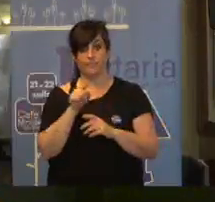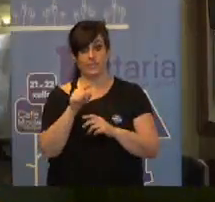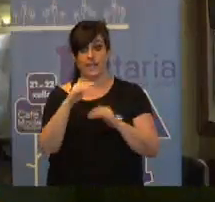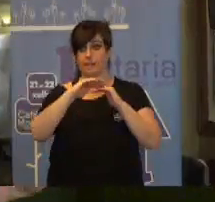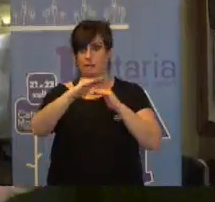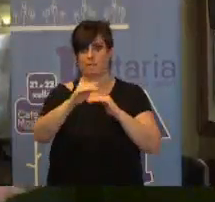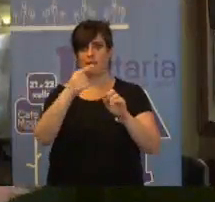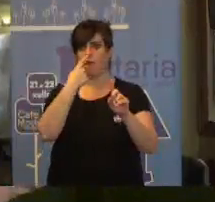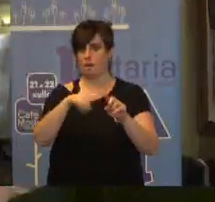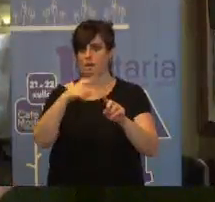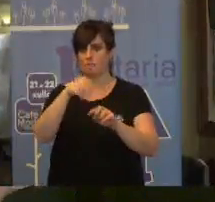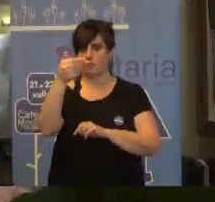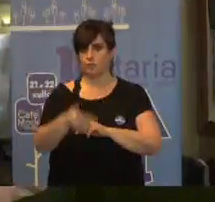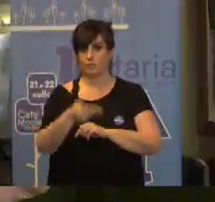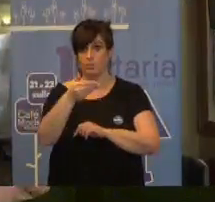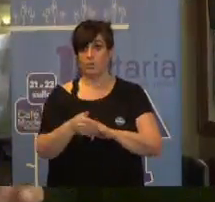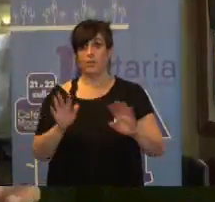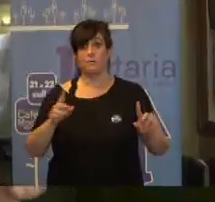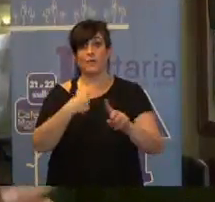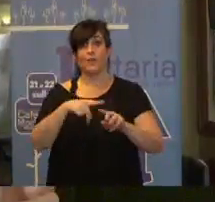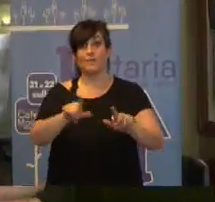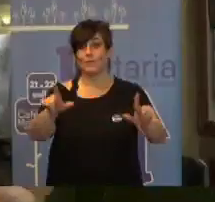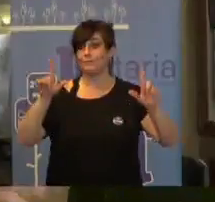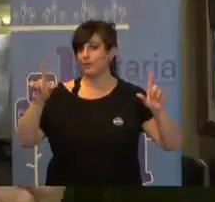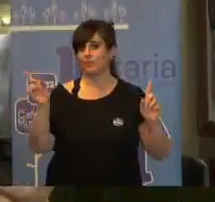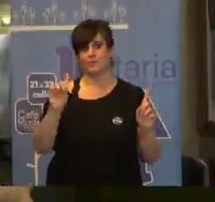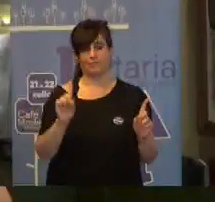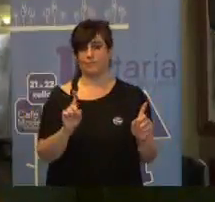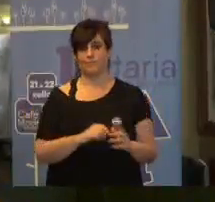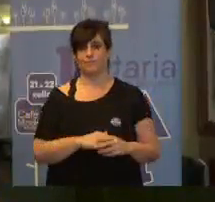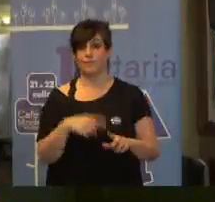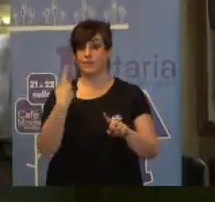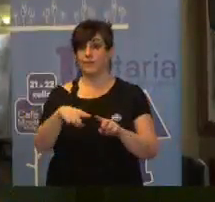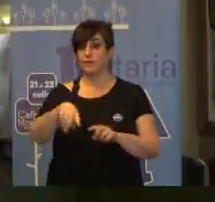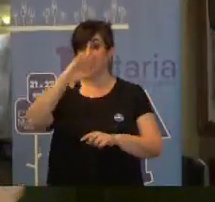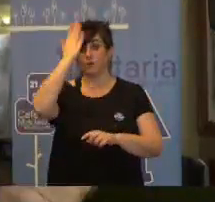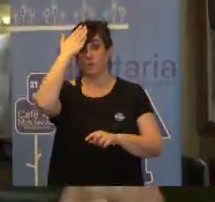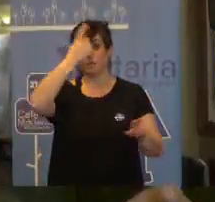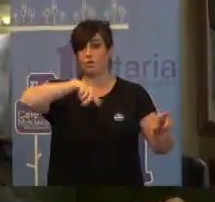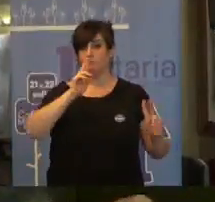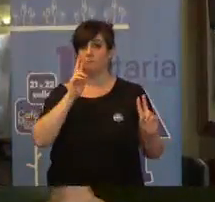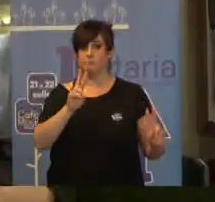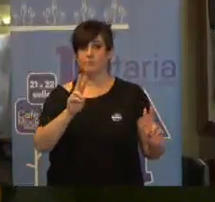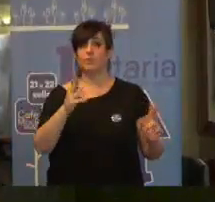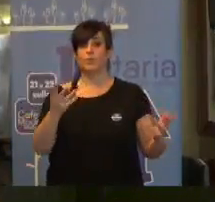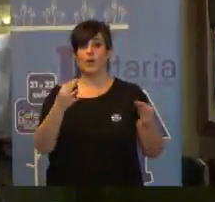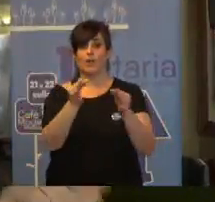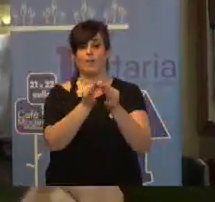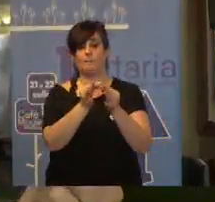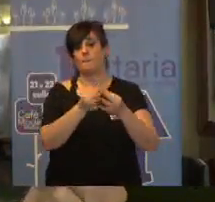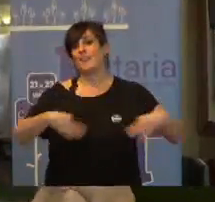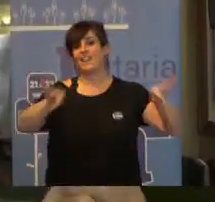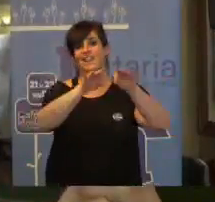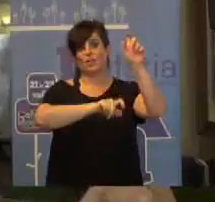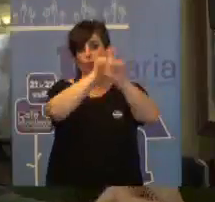elemento, pero non nin tan sequera o elemento central. Para nós o elemento central é precisamente ese círculo ciudadano que en torno a